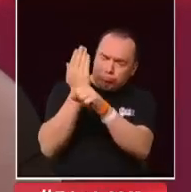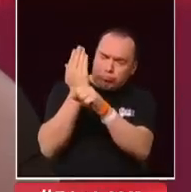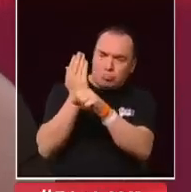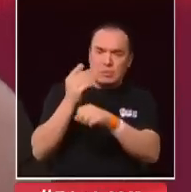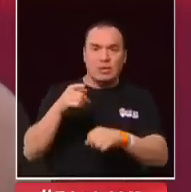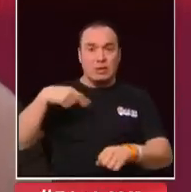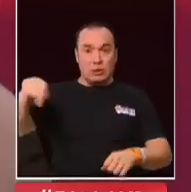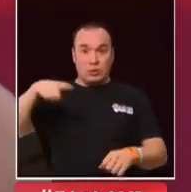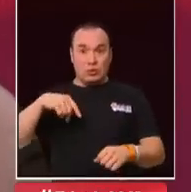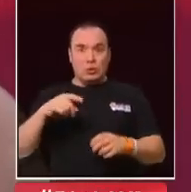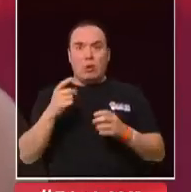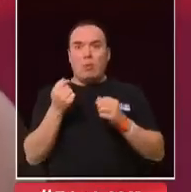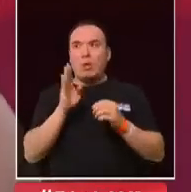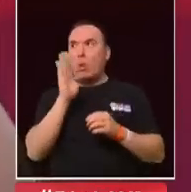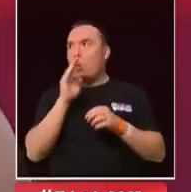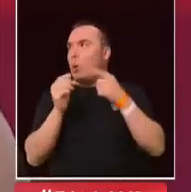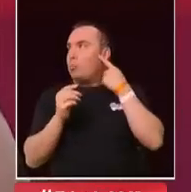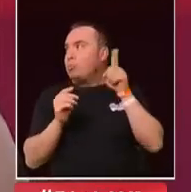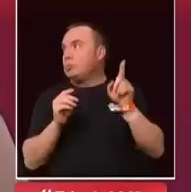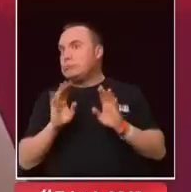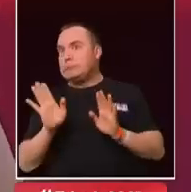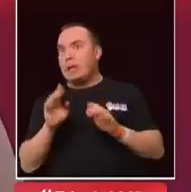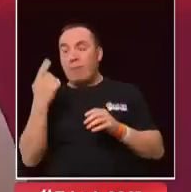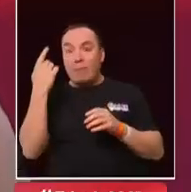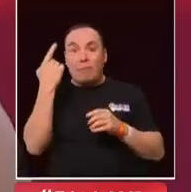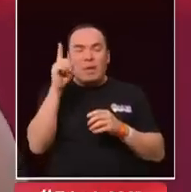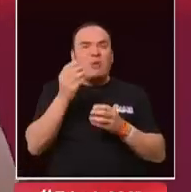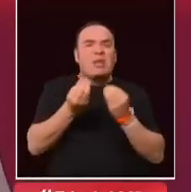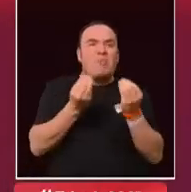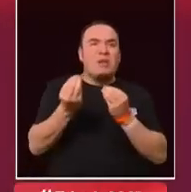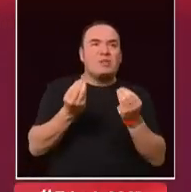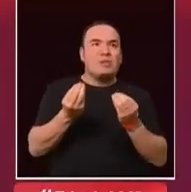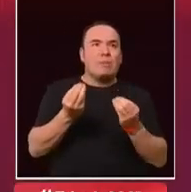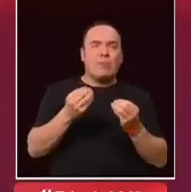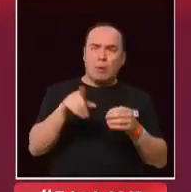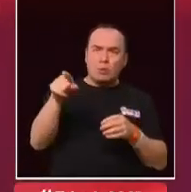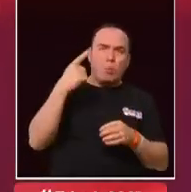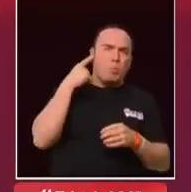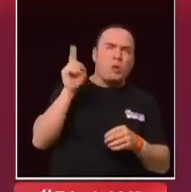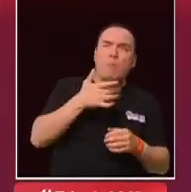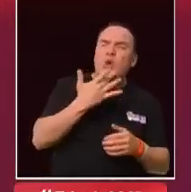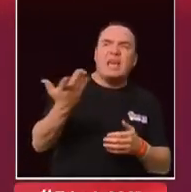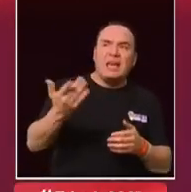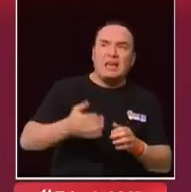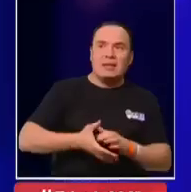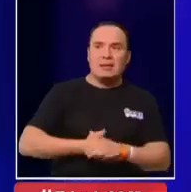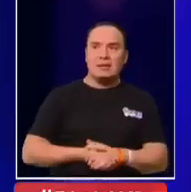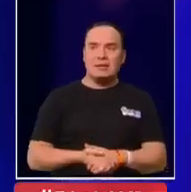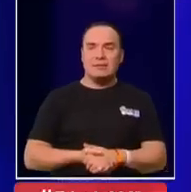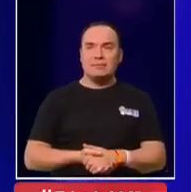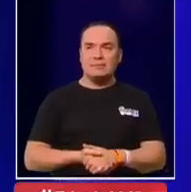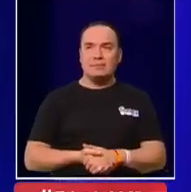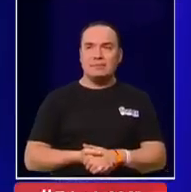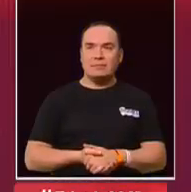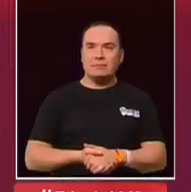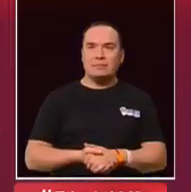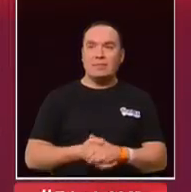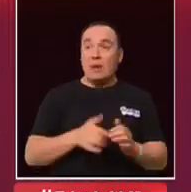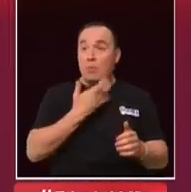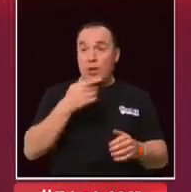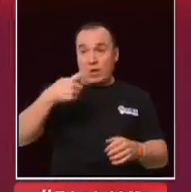hacíamos los sordos, la verdad, pero Dios no. ¿Por qué se hacían los sordos? Porque nuestra atención era